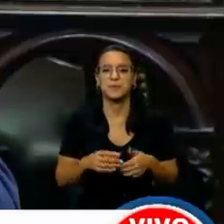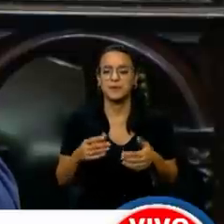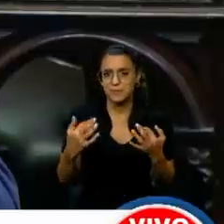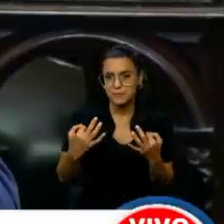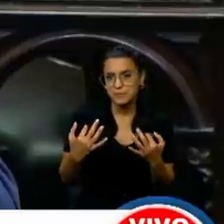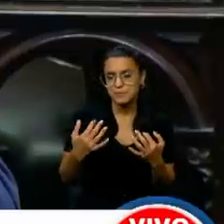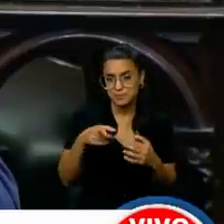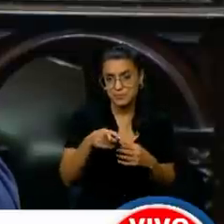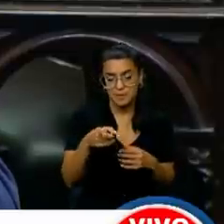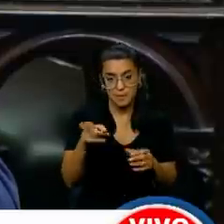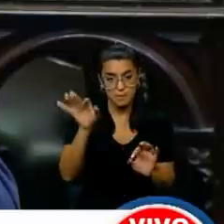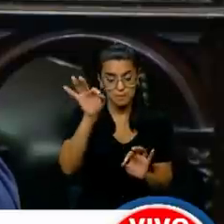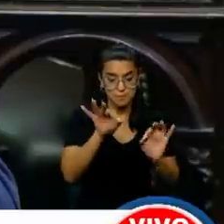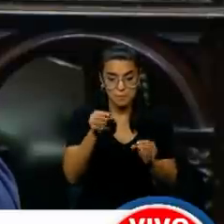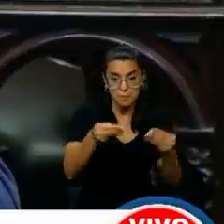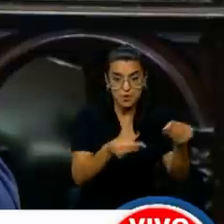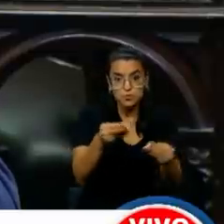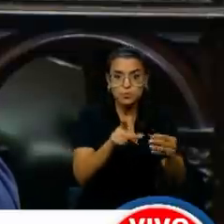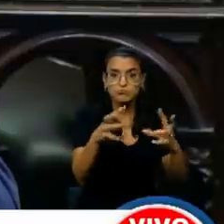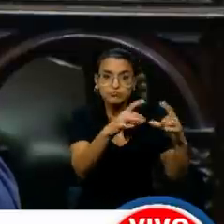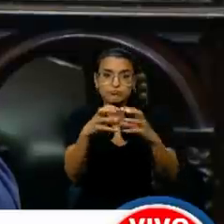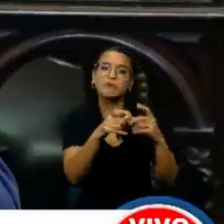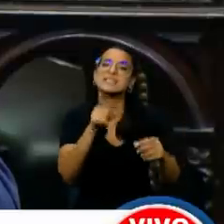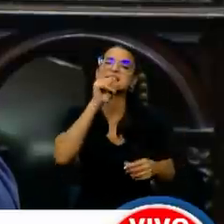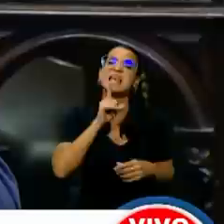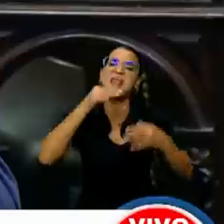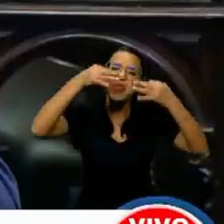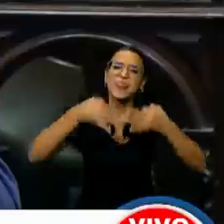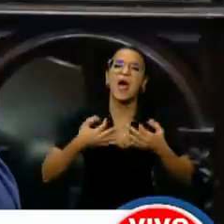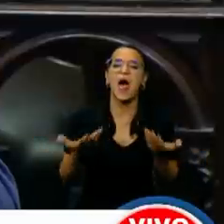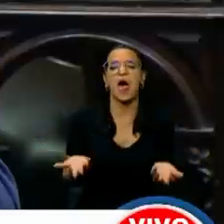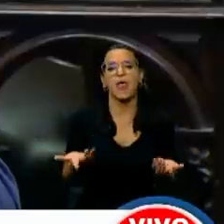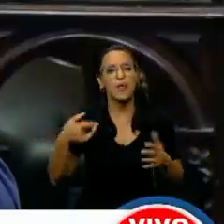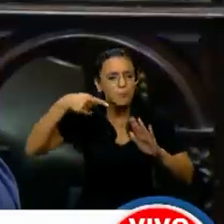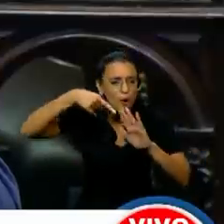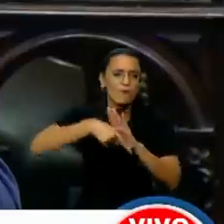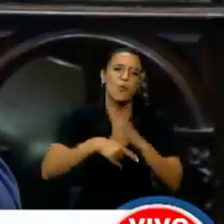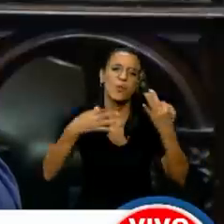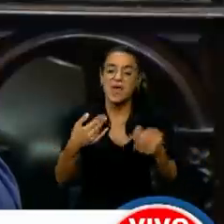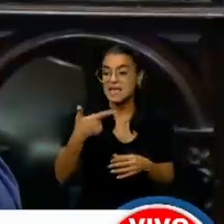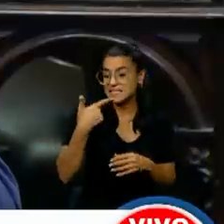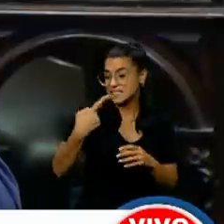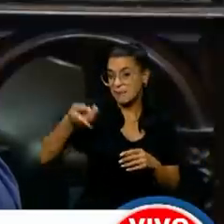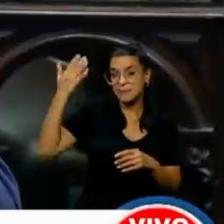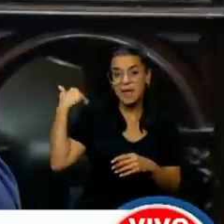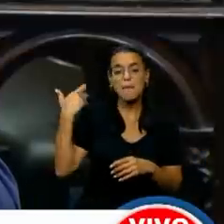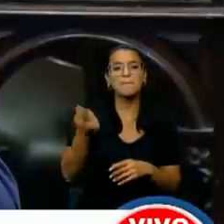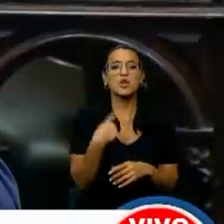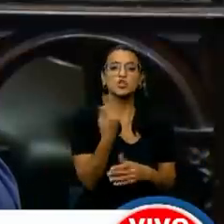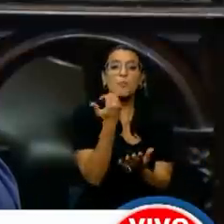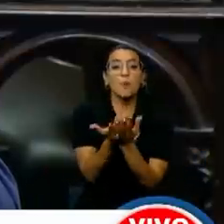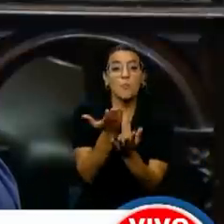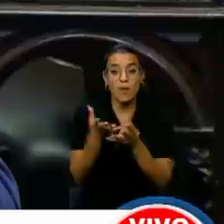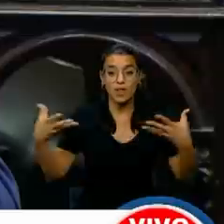que este proyecto de presupuesto se ha debatido con más seriedad con más profundidad en septiembre nosotros le propusimos al